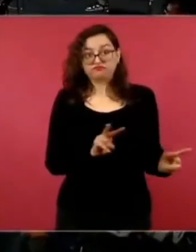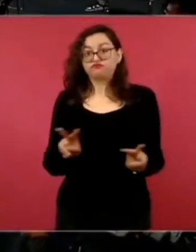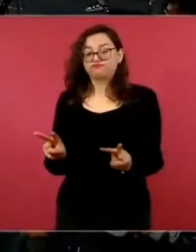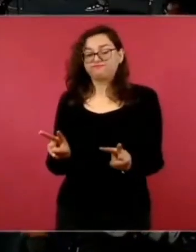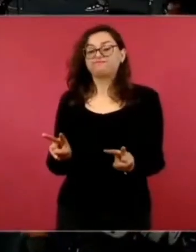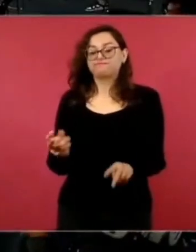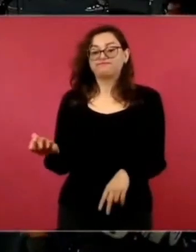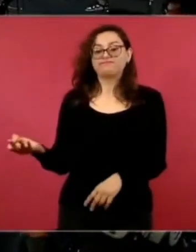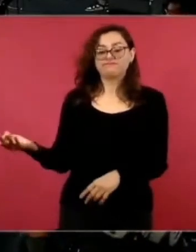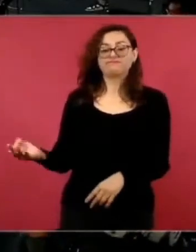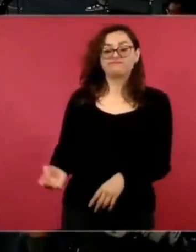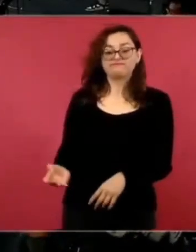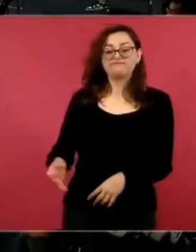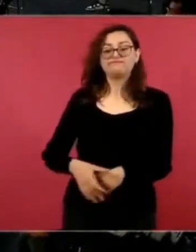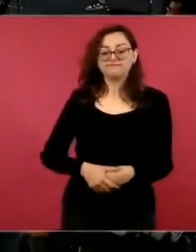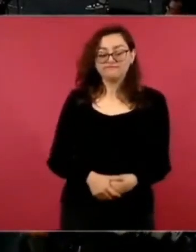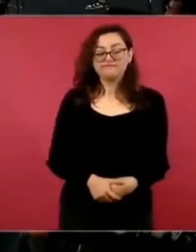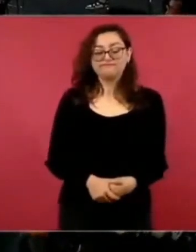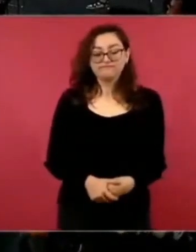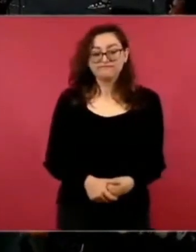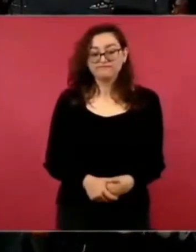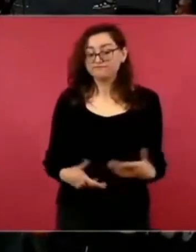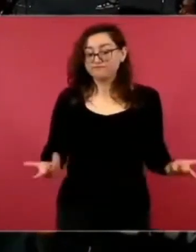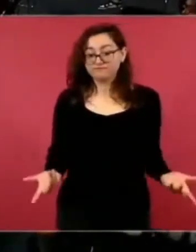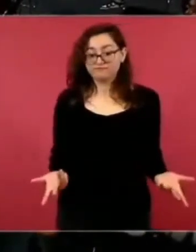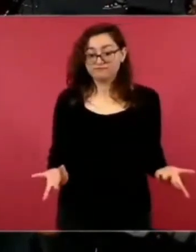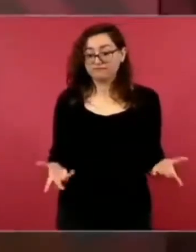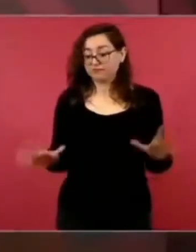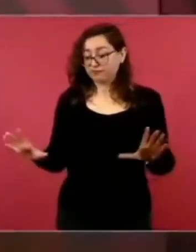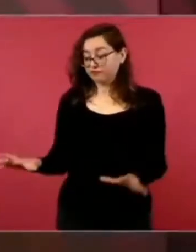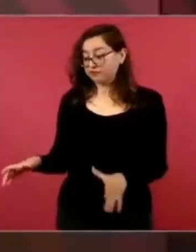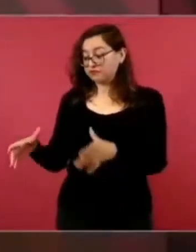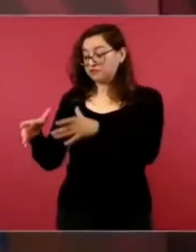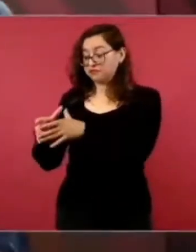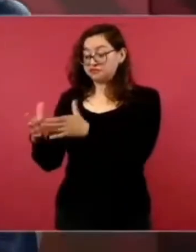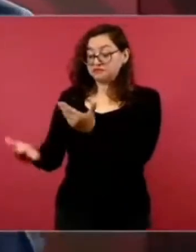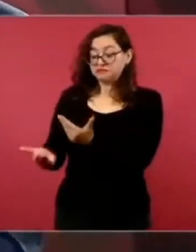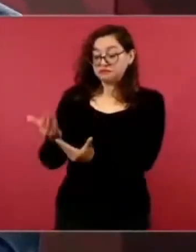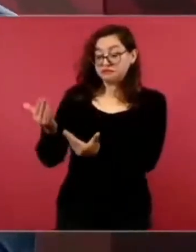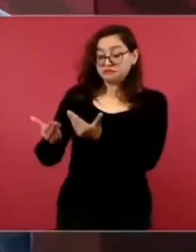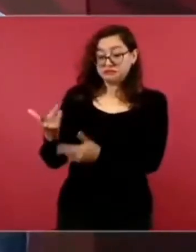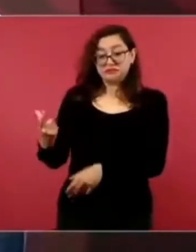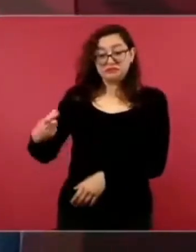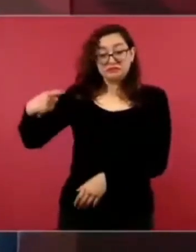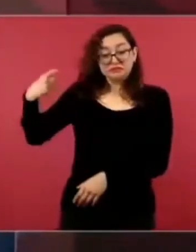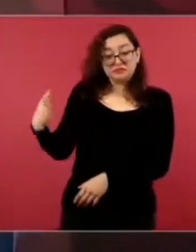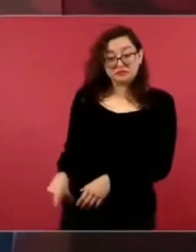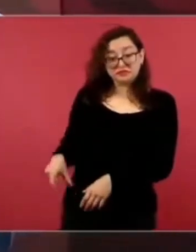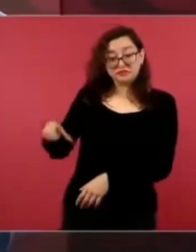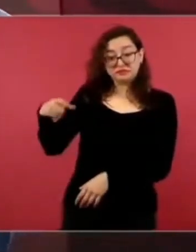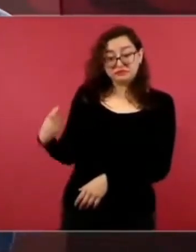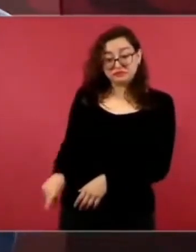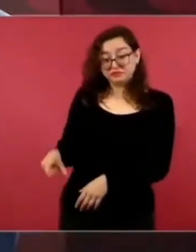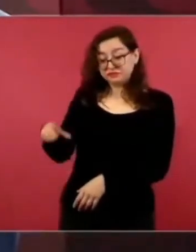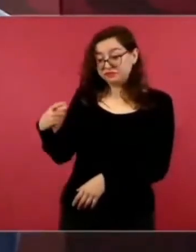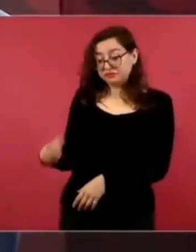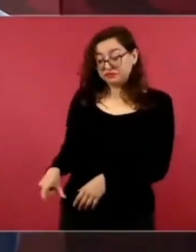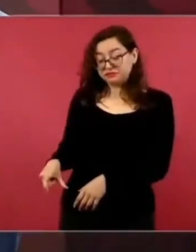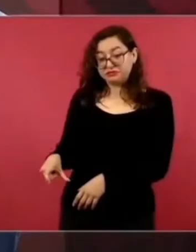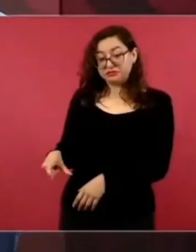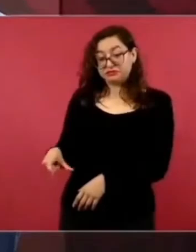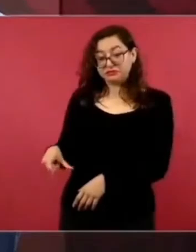porque en nuestro país las grandes fortunas no se hicieron de esa manera.